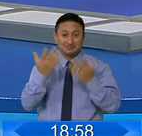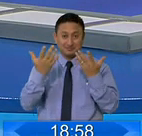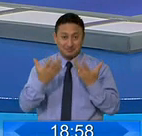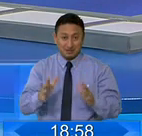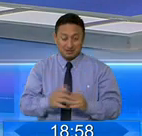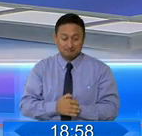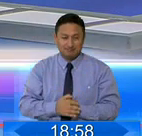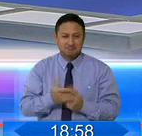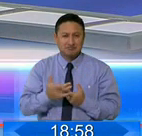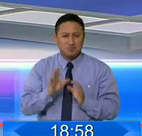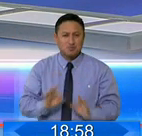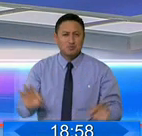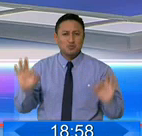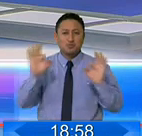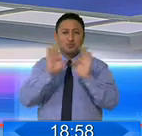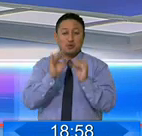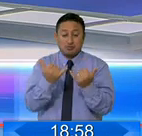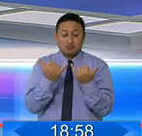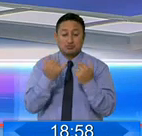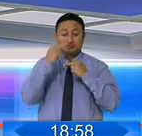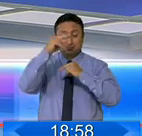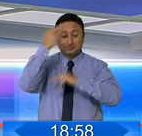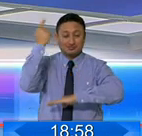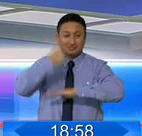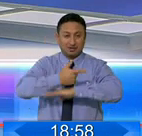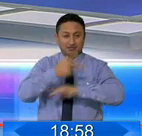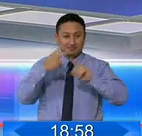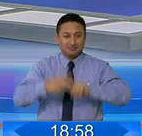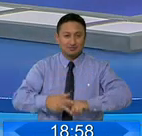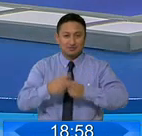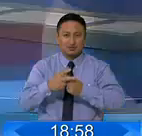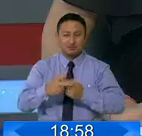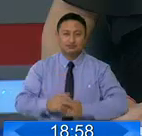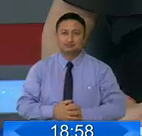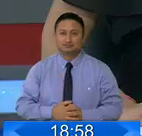laboral con lo más destacado en esta jornada. Aquí iniciamos.